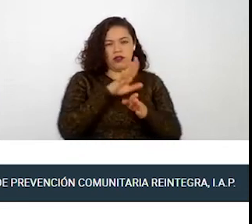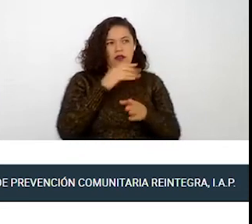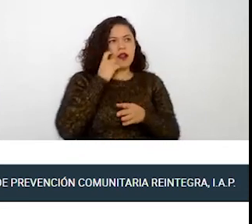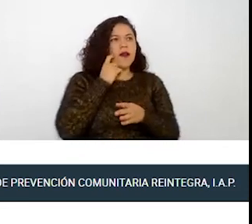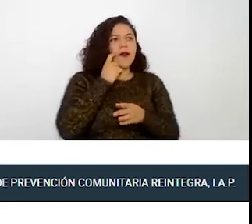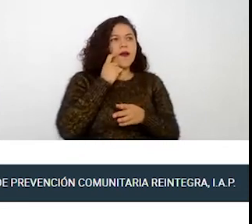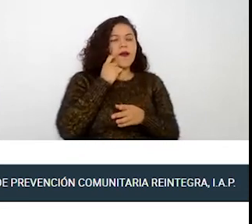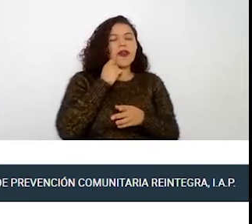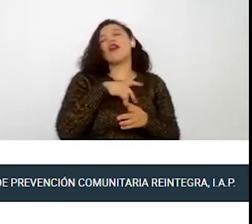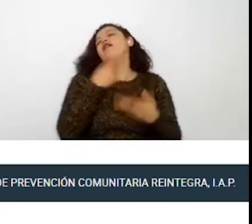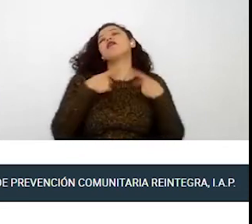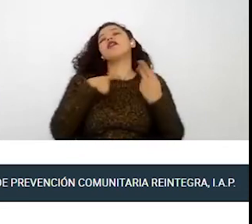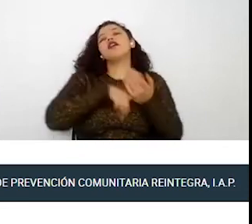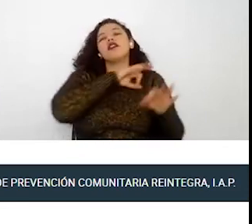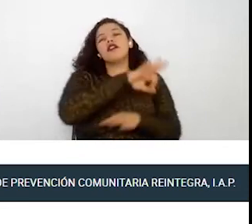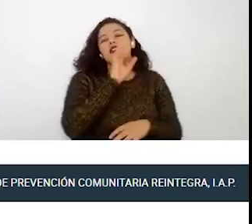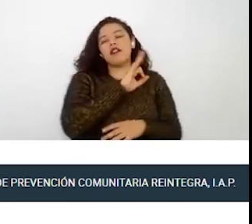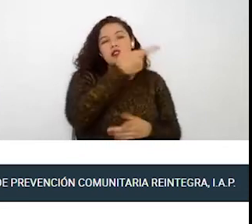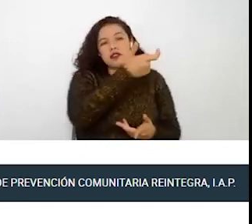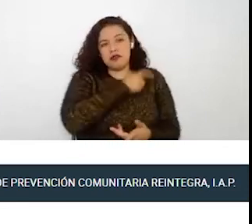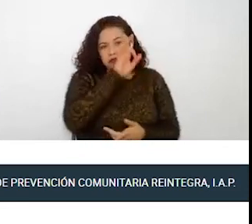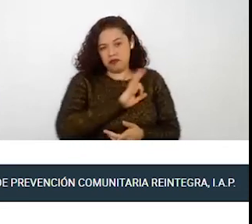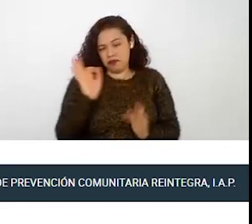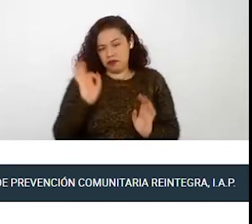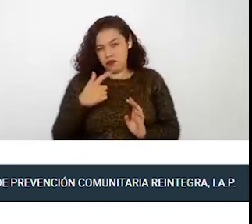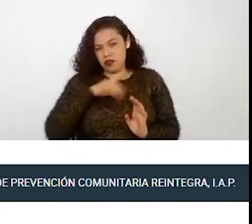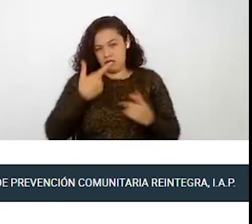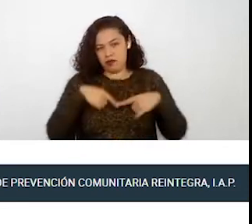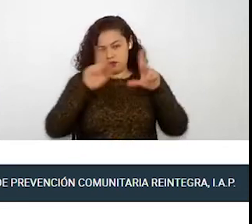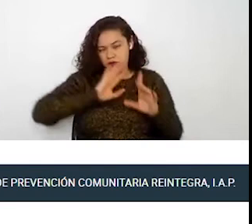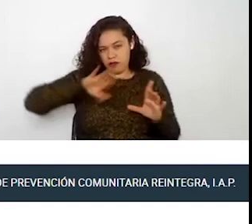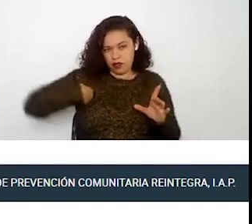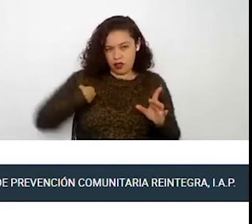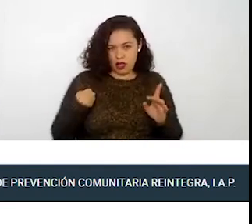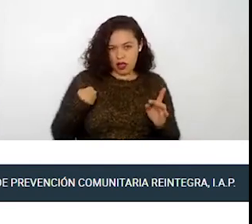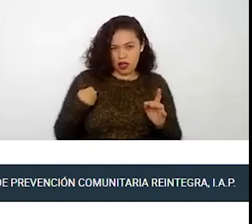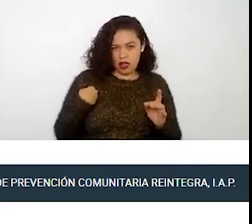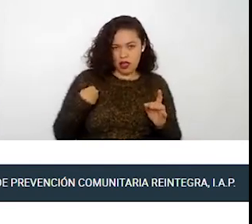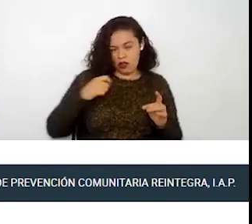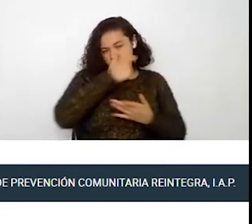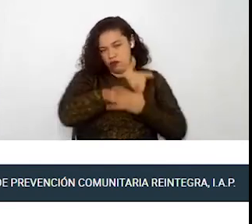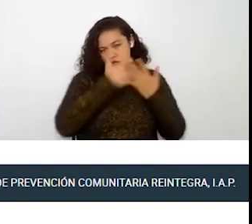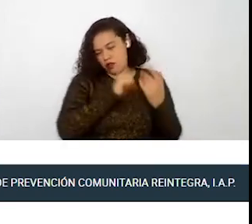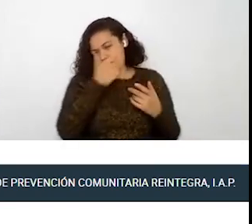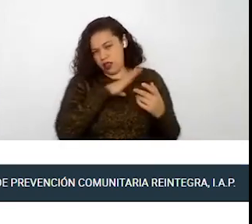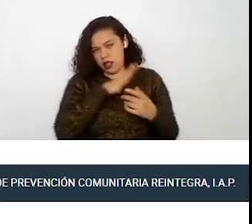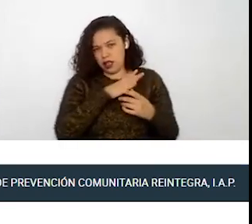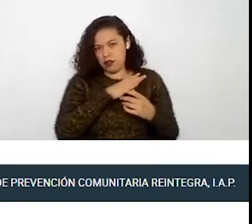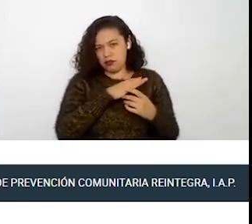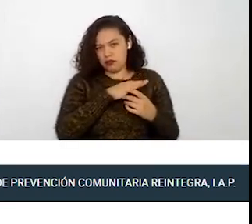reducción entonces voy a abrir voy a guardar voy a crear otra cuenta y